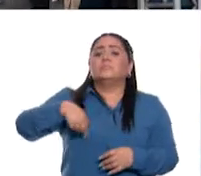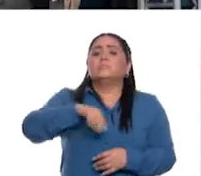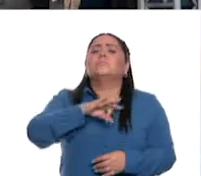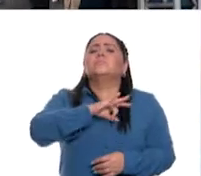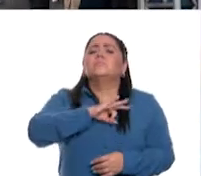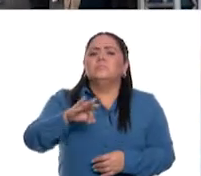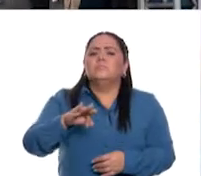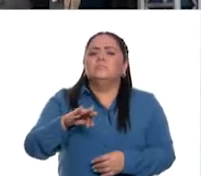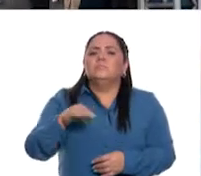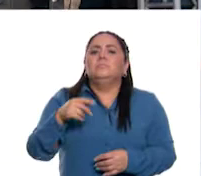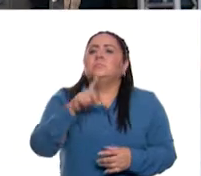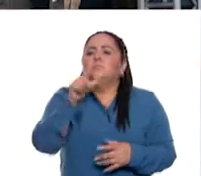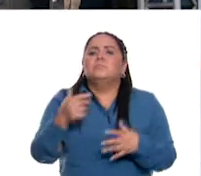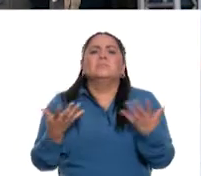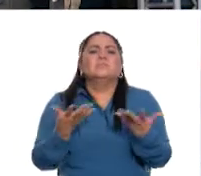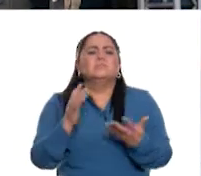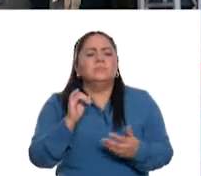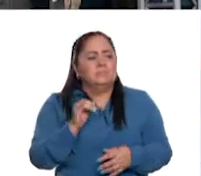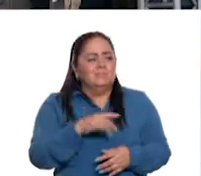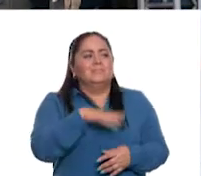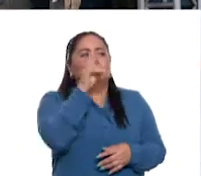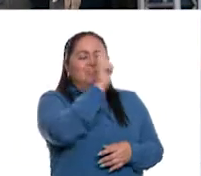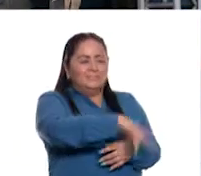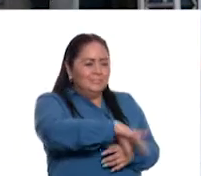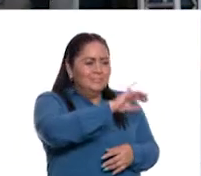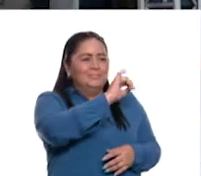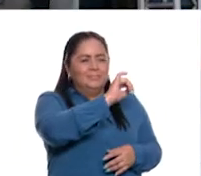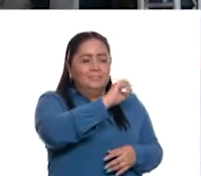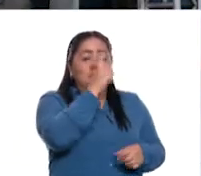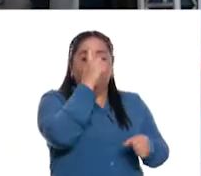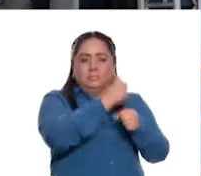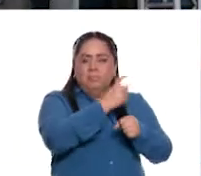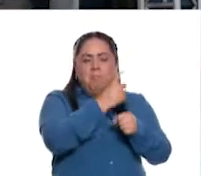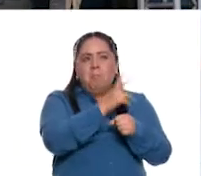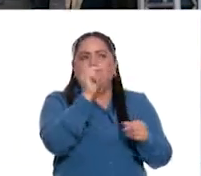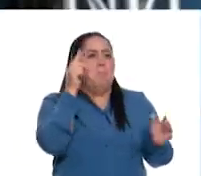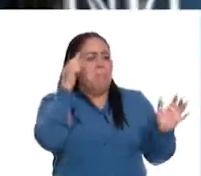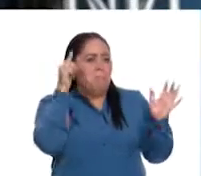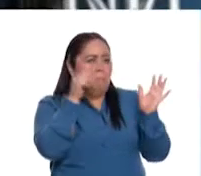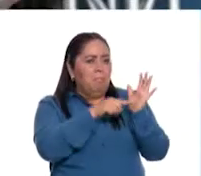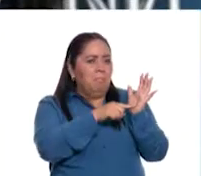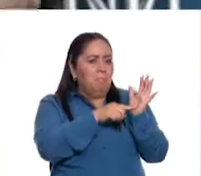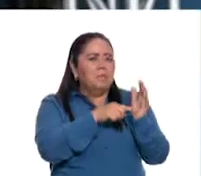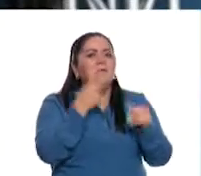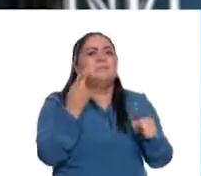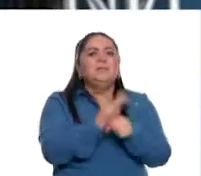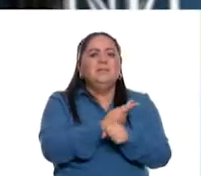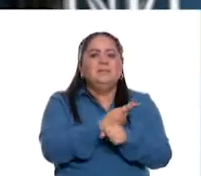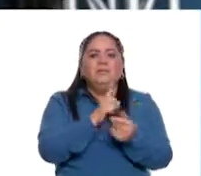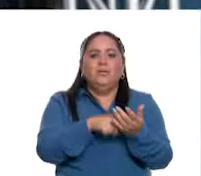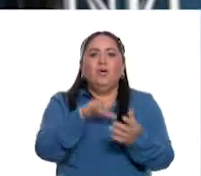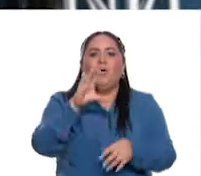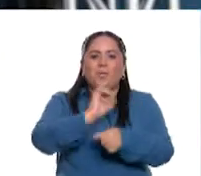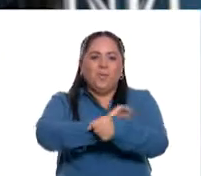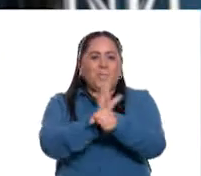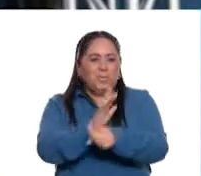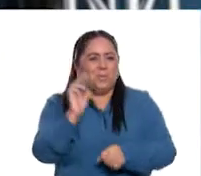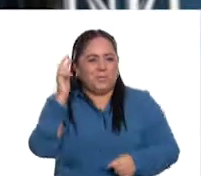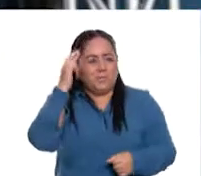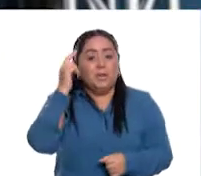podemos decidir qué hacemos. ¡Por supuesto! Primero no lo creía, lo que estaba sucediendo con la